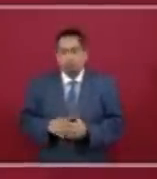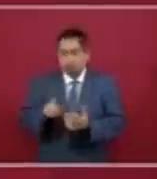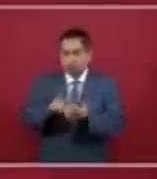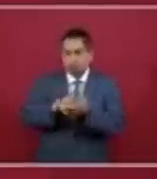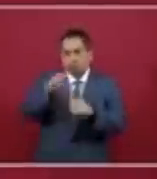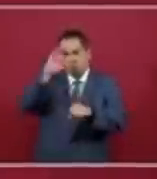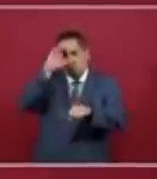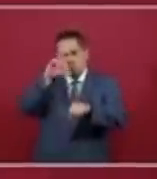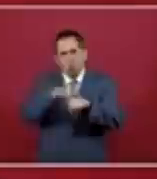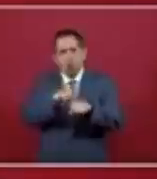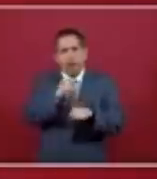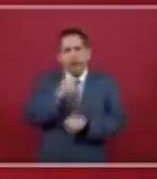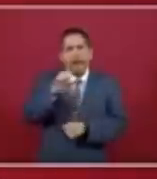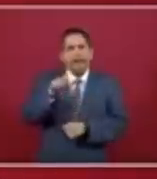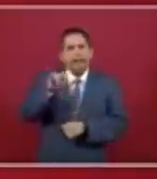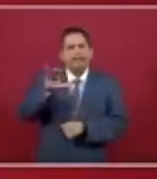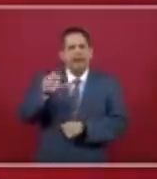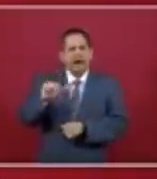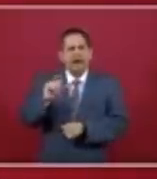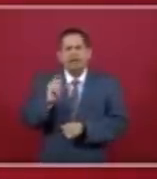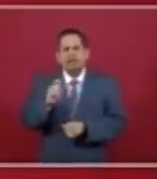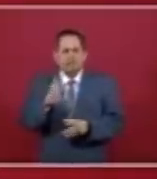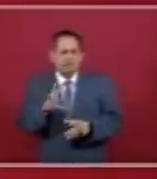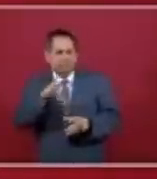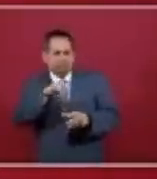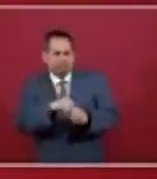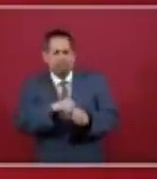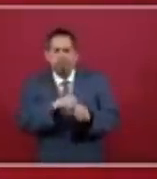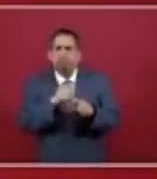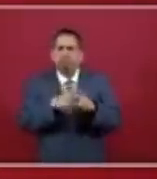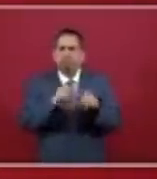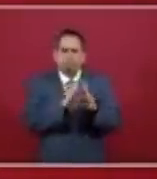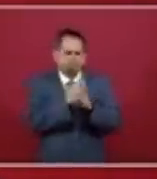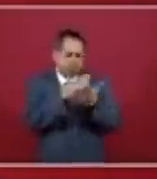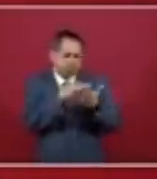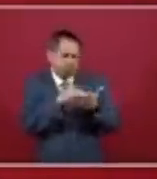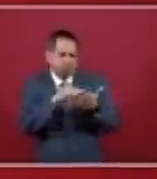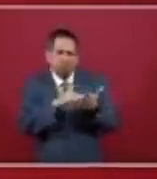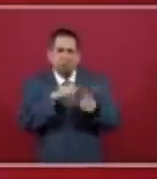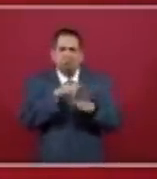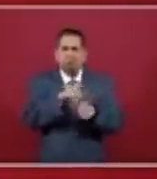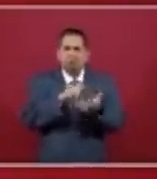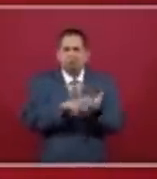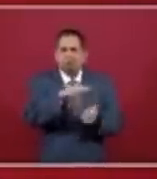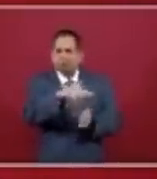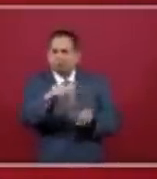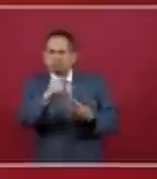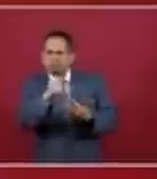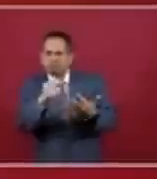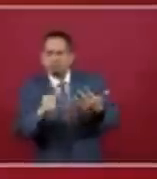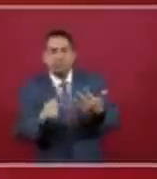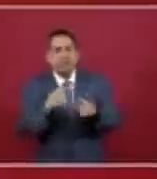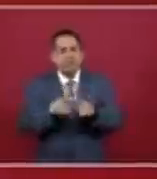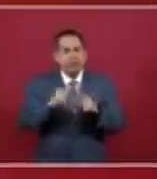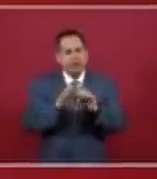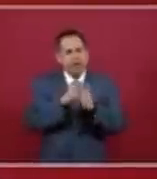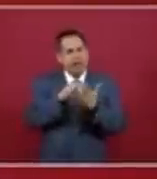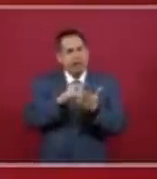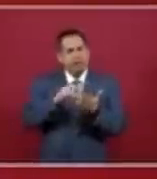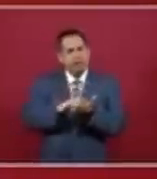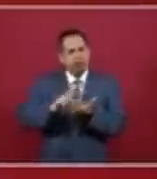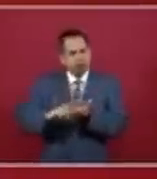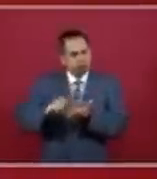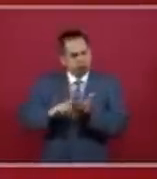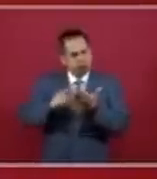ética del ser, incluiremos actividades como estudios literarios de Muros de Agua, entre otra literatura mexicana,